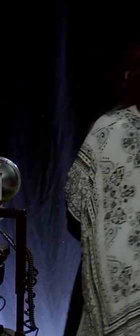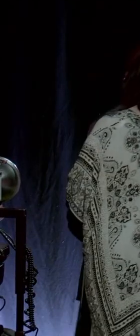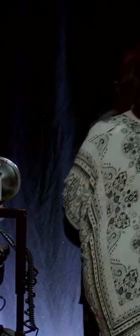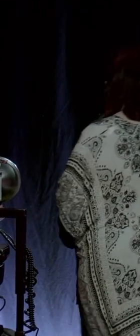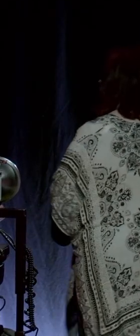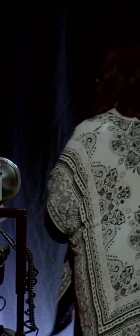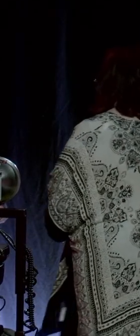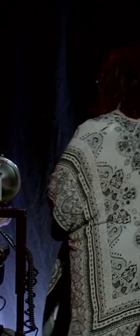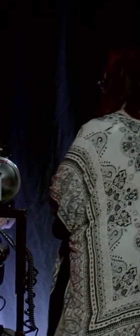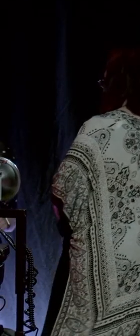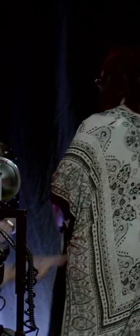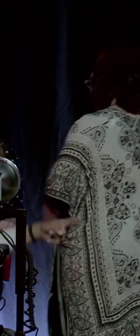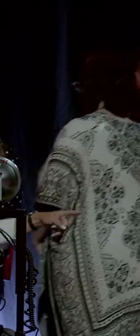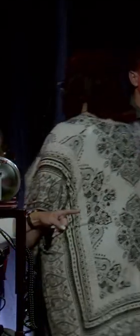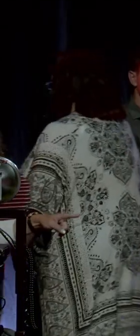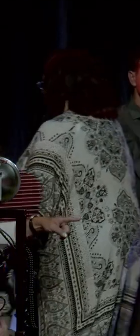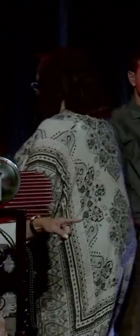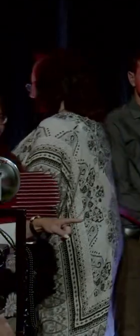Eliza Ganabin.